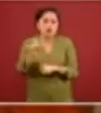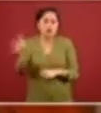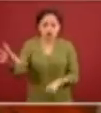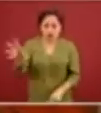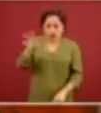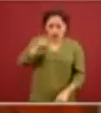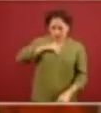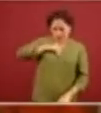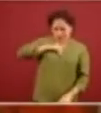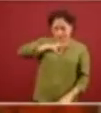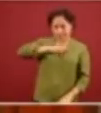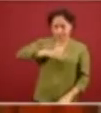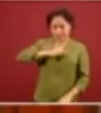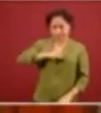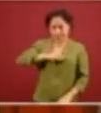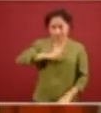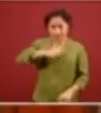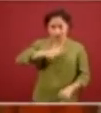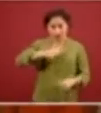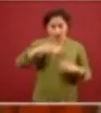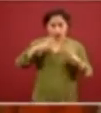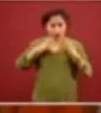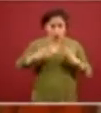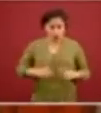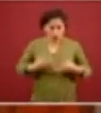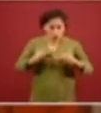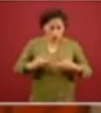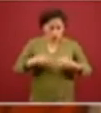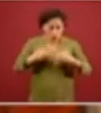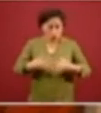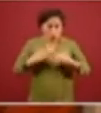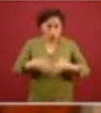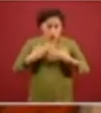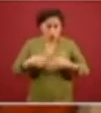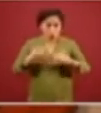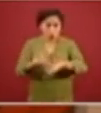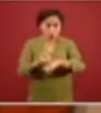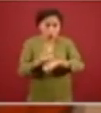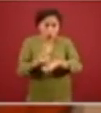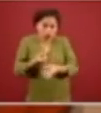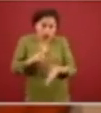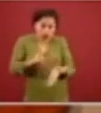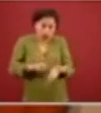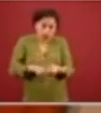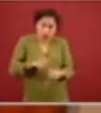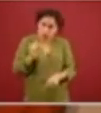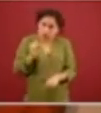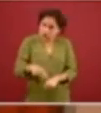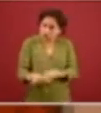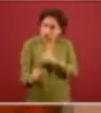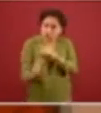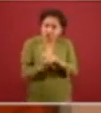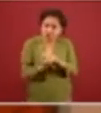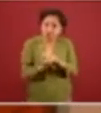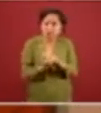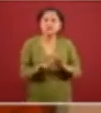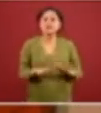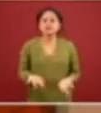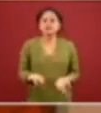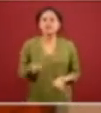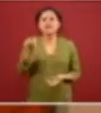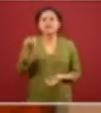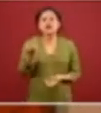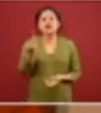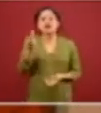se presenta en todas las personas, a excepción de que tenga un padecimiento de base, ya sea adquirido o congénito, que le impida